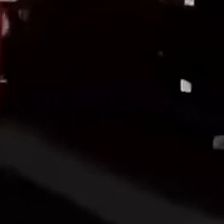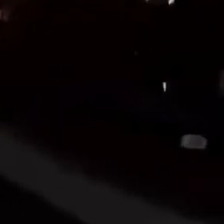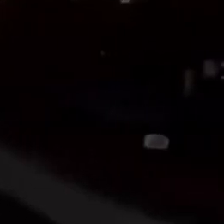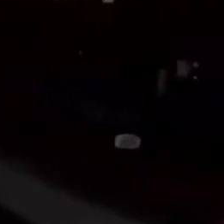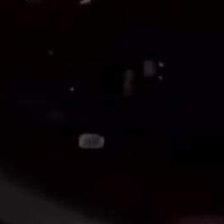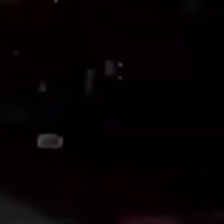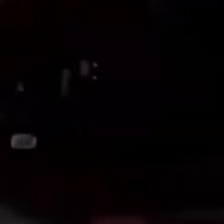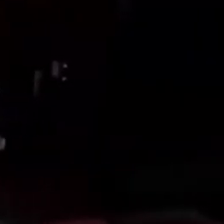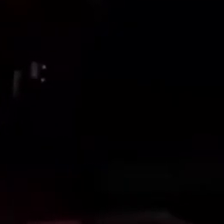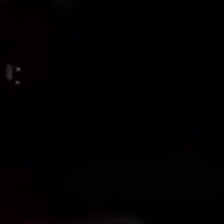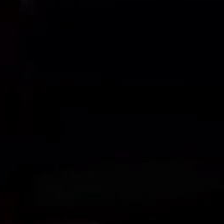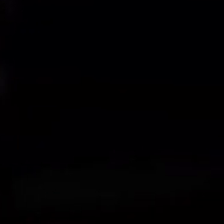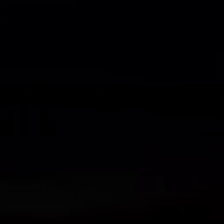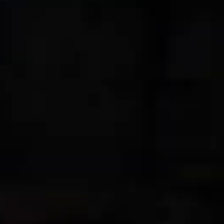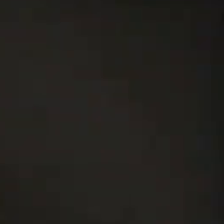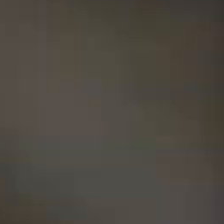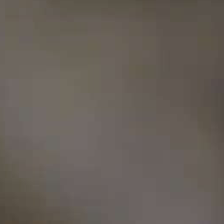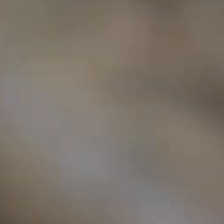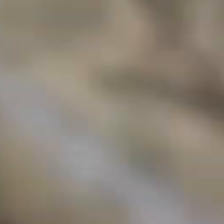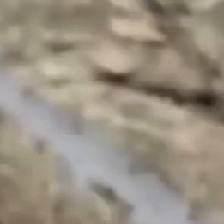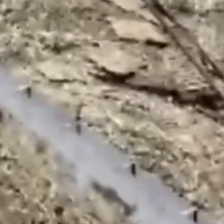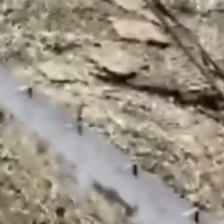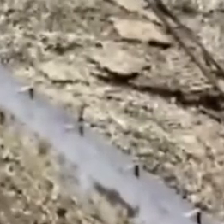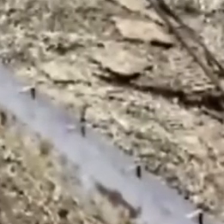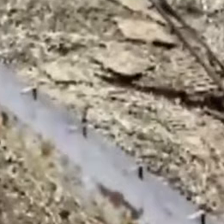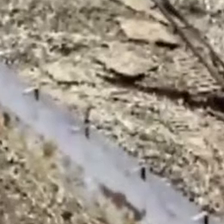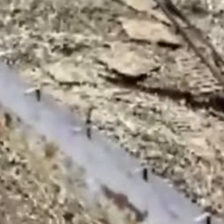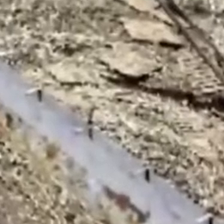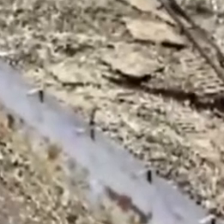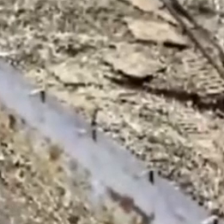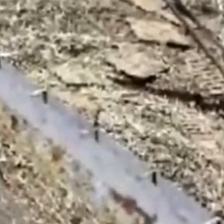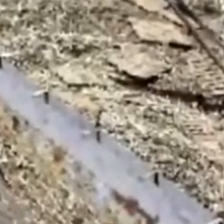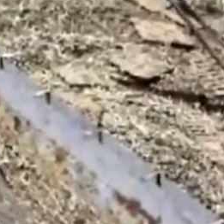Por estos trabajadores, en las 6 refinerías